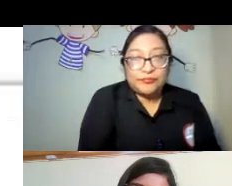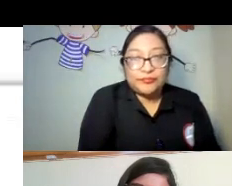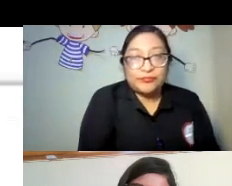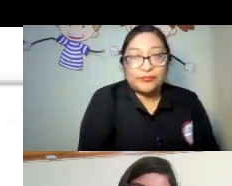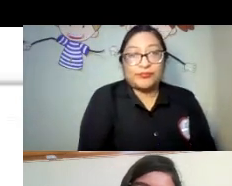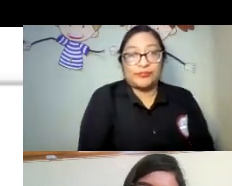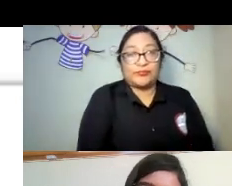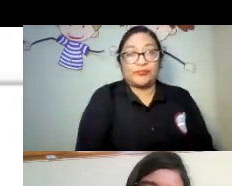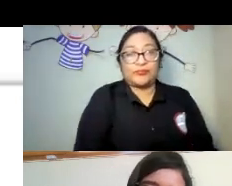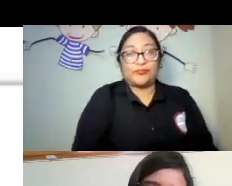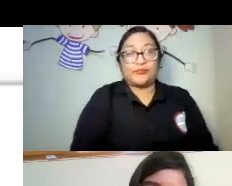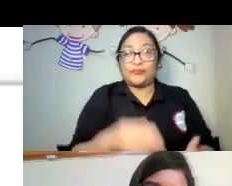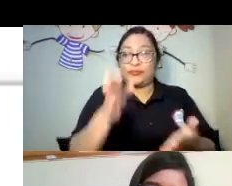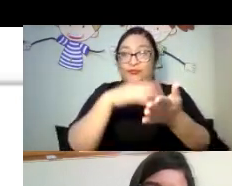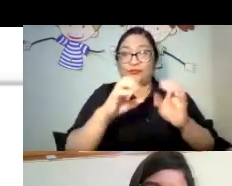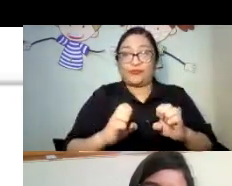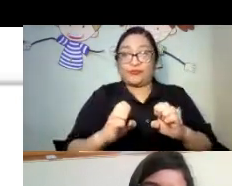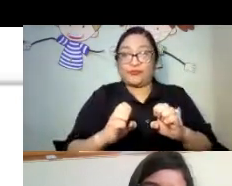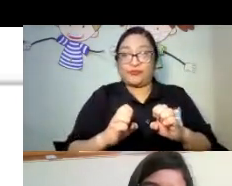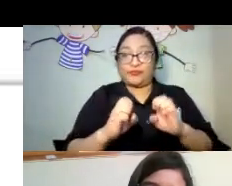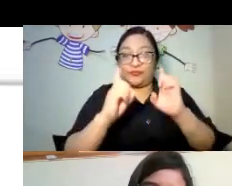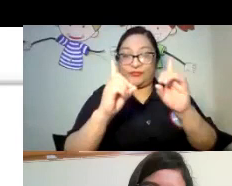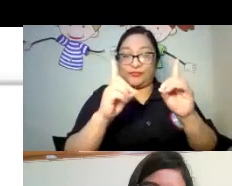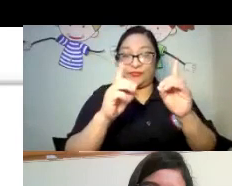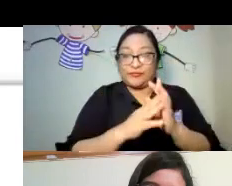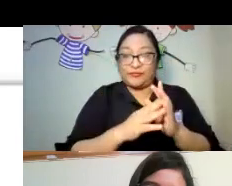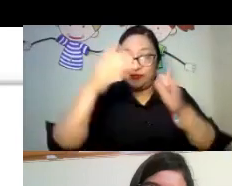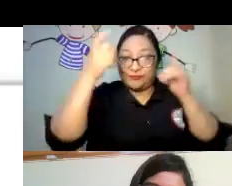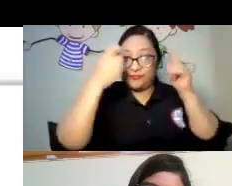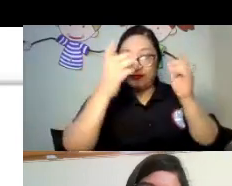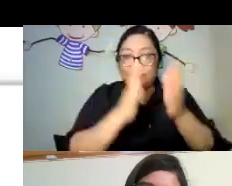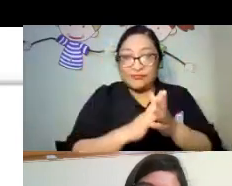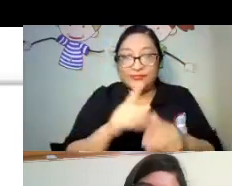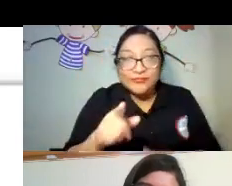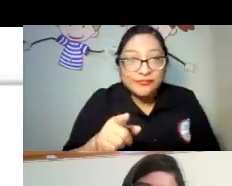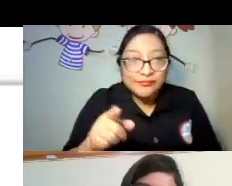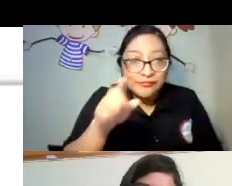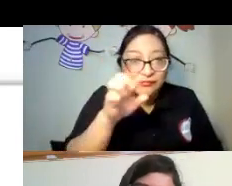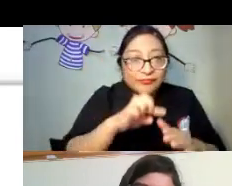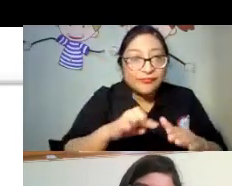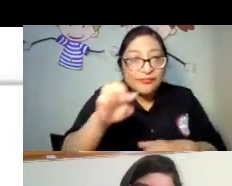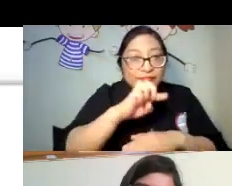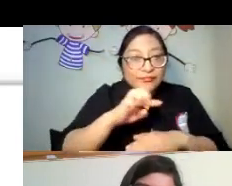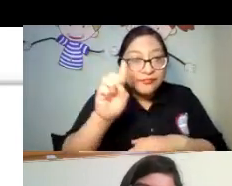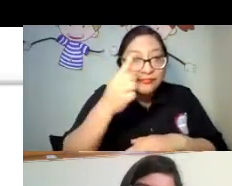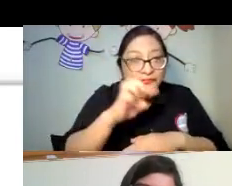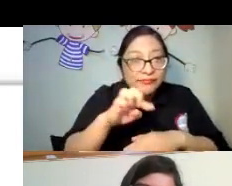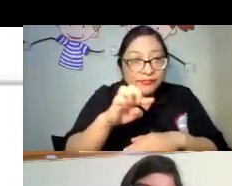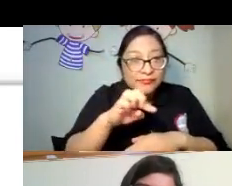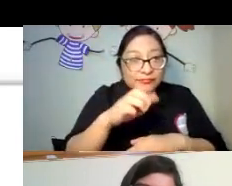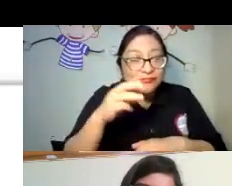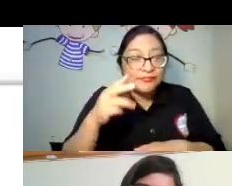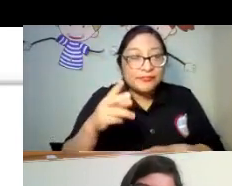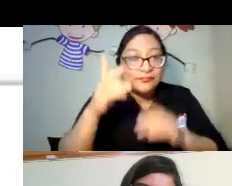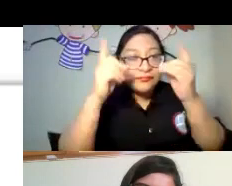Mami, quiero decirte que te amo, que me siento orgullosa de ti, por todo lo que estás